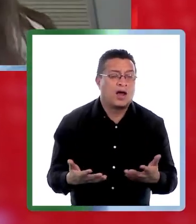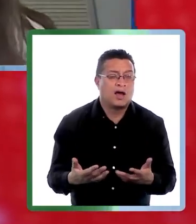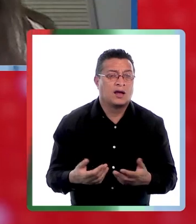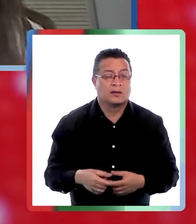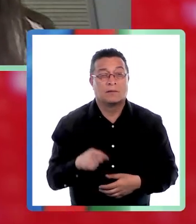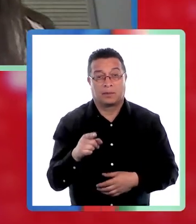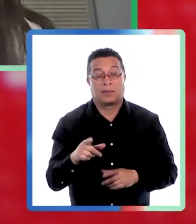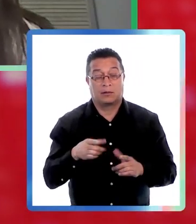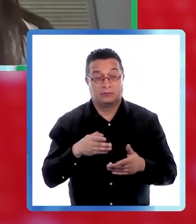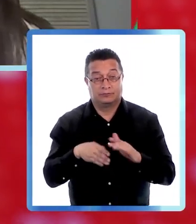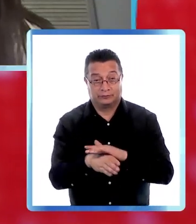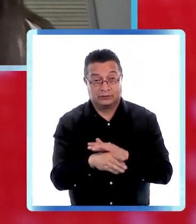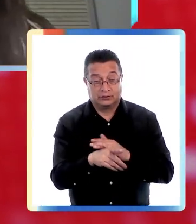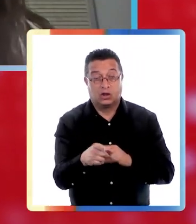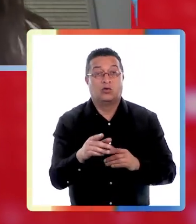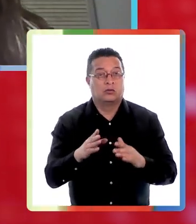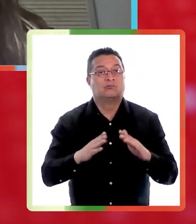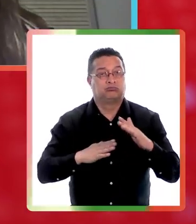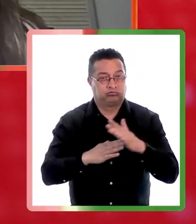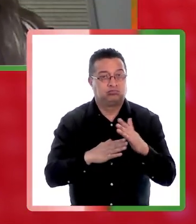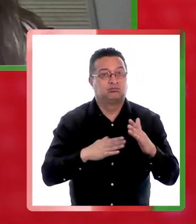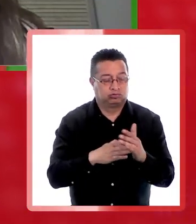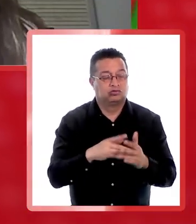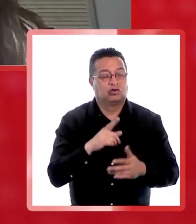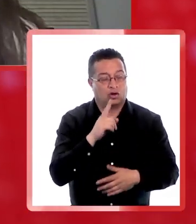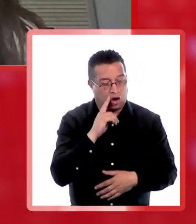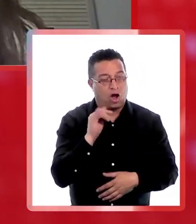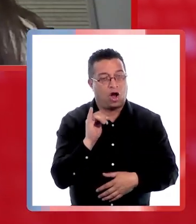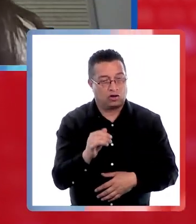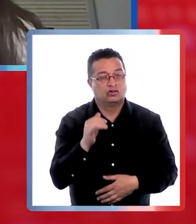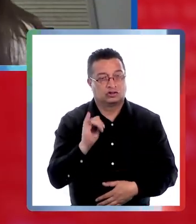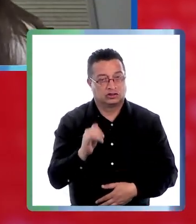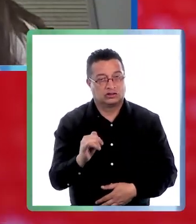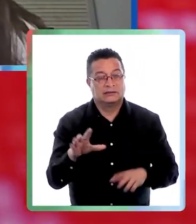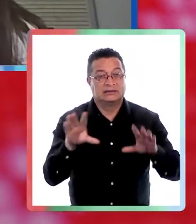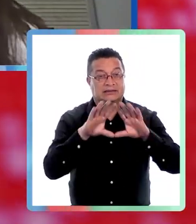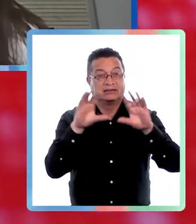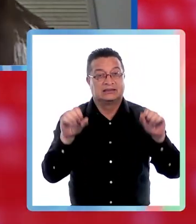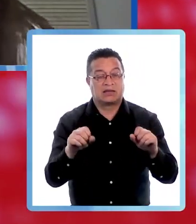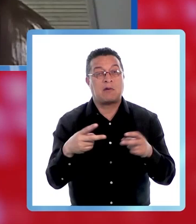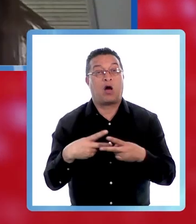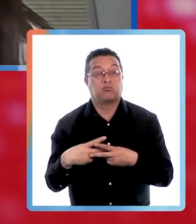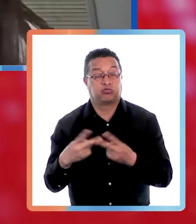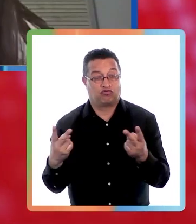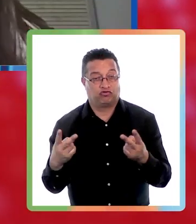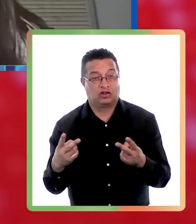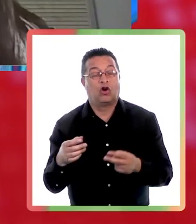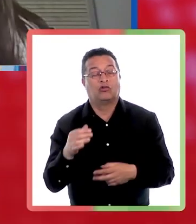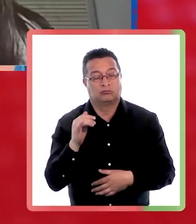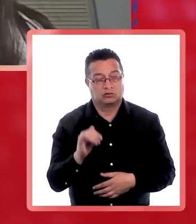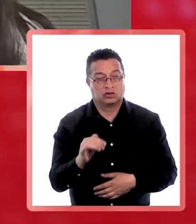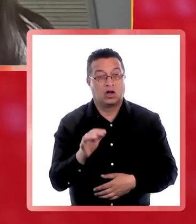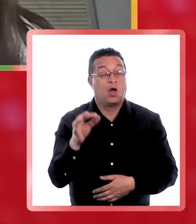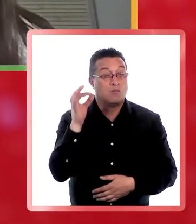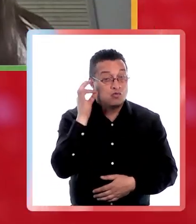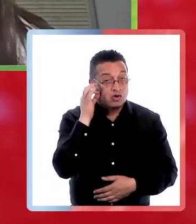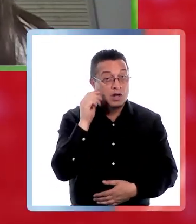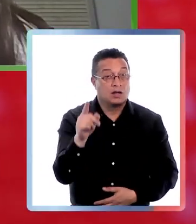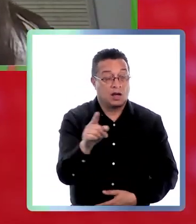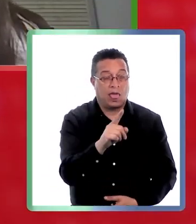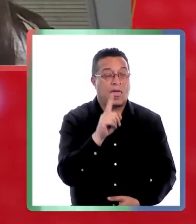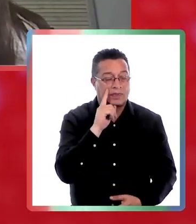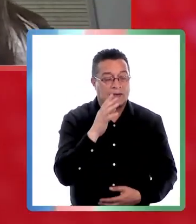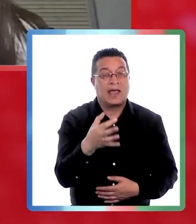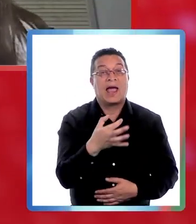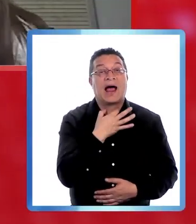El acceso a mamografía es restringido todavía, hablando así como en el sistema público, ¿cierto? Sí. Las mujeres